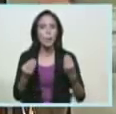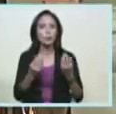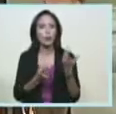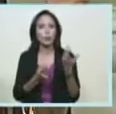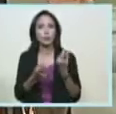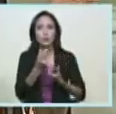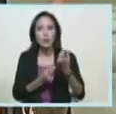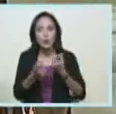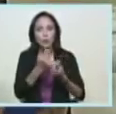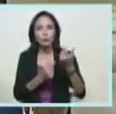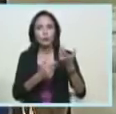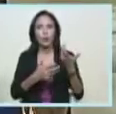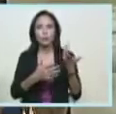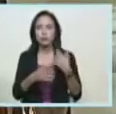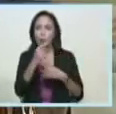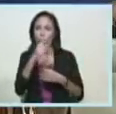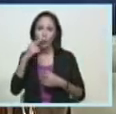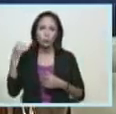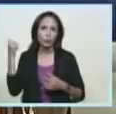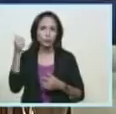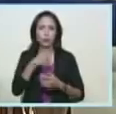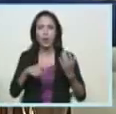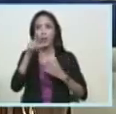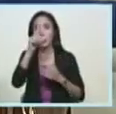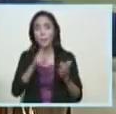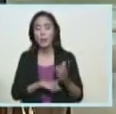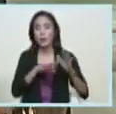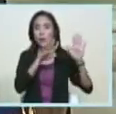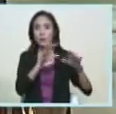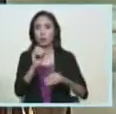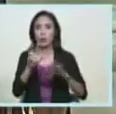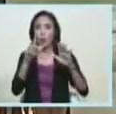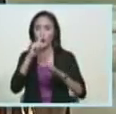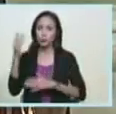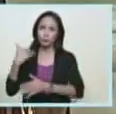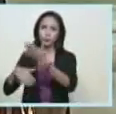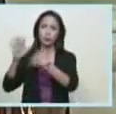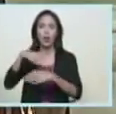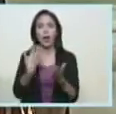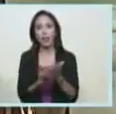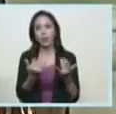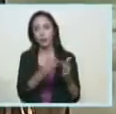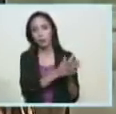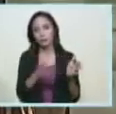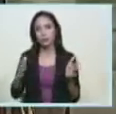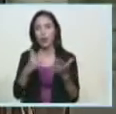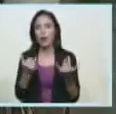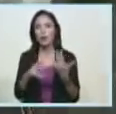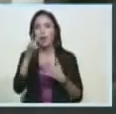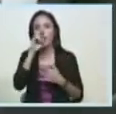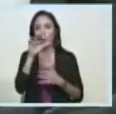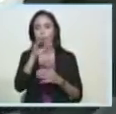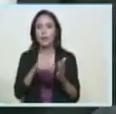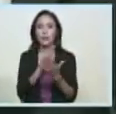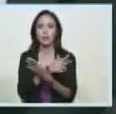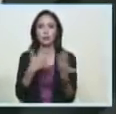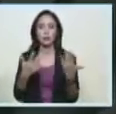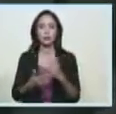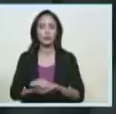100 años desde 1908 hasta nuestros tiempos